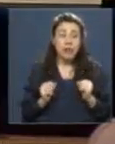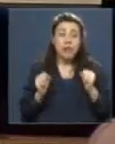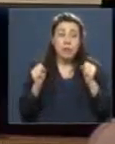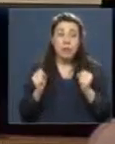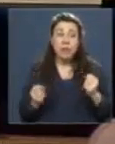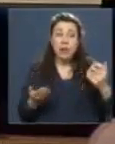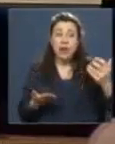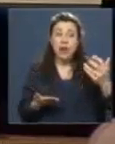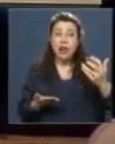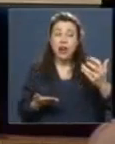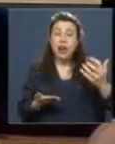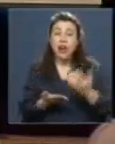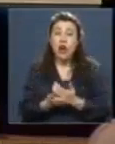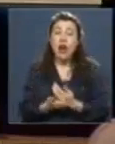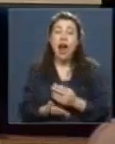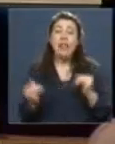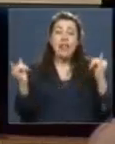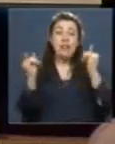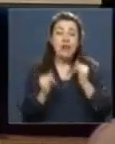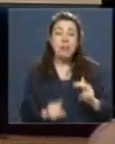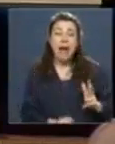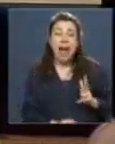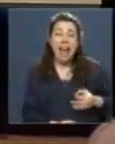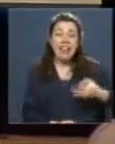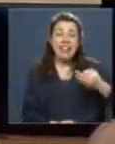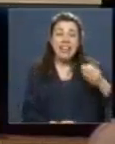llegaremos dignamente al